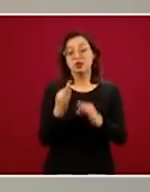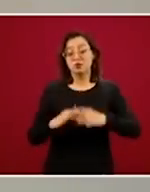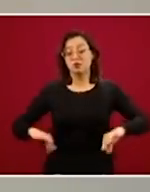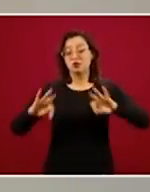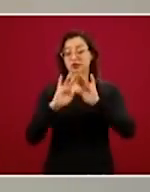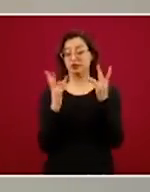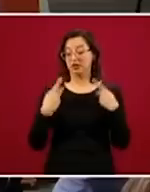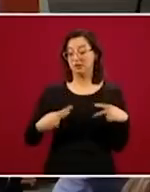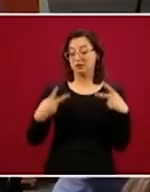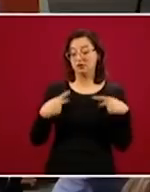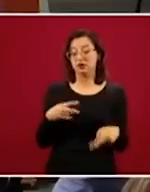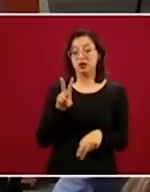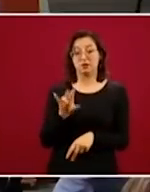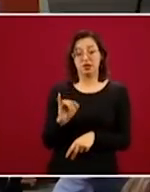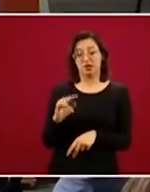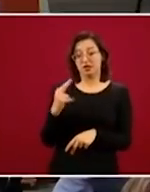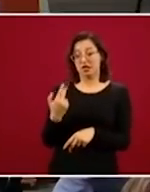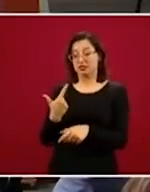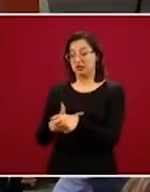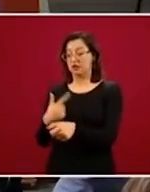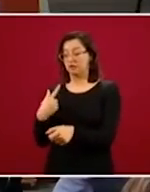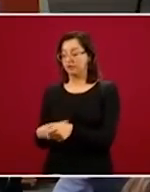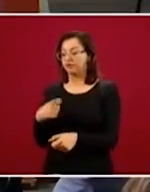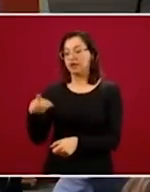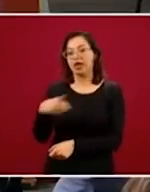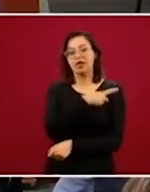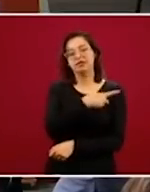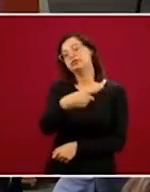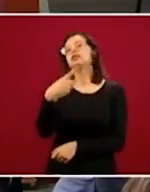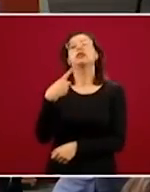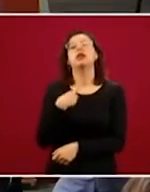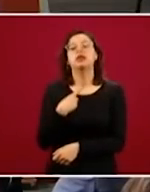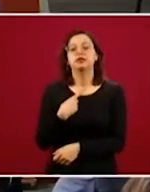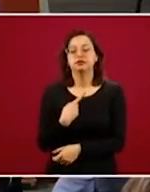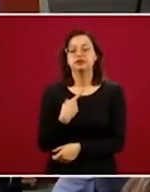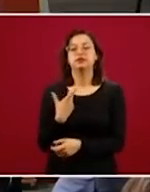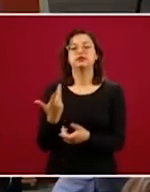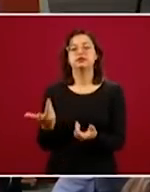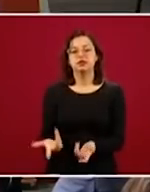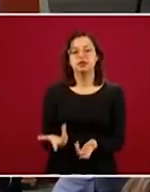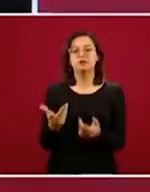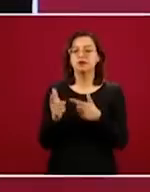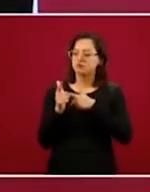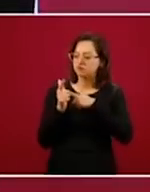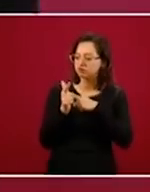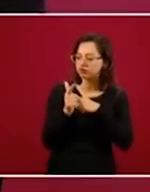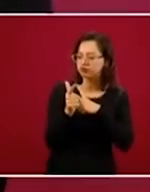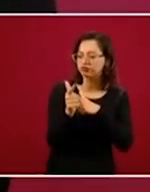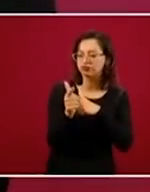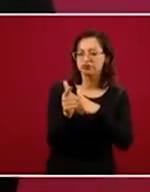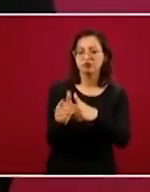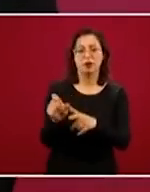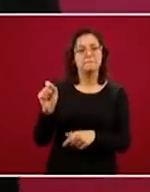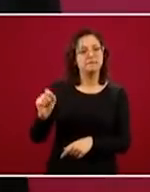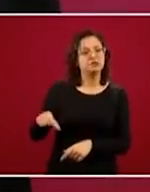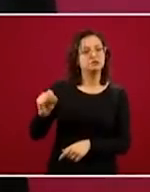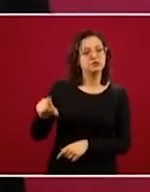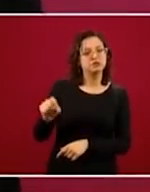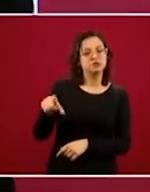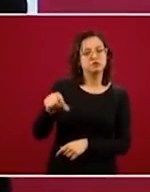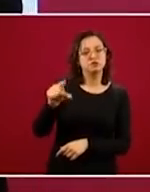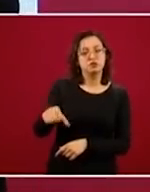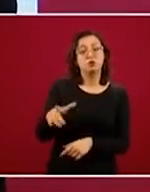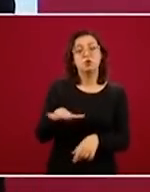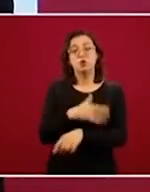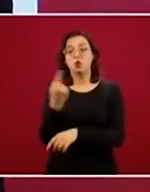tengan un tratamiento continuo para lograr la supresión del virus y que no emerjan resistencias a los medicamentos con